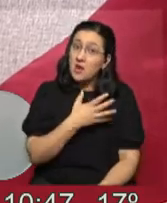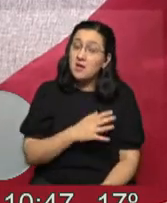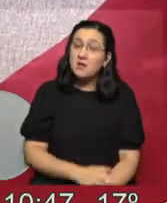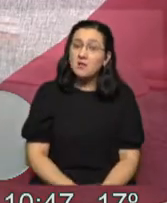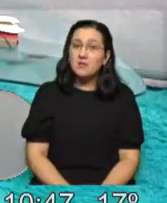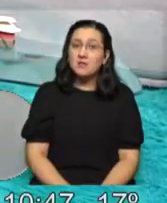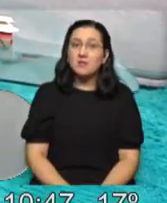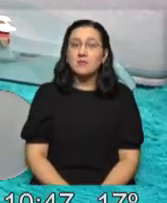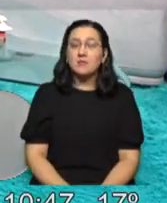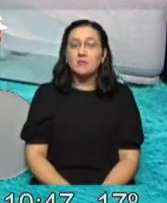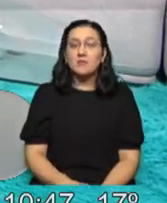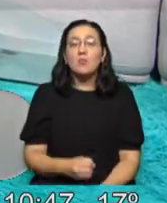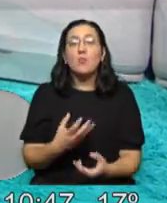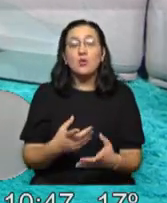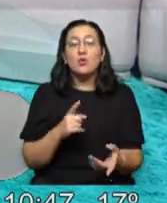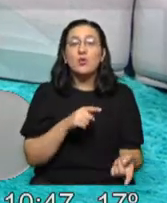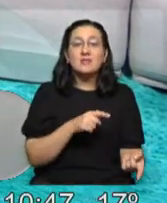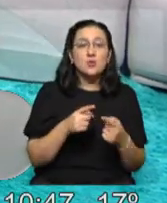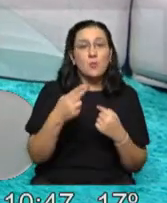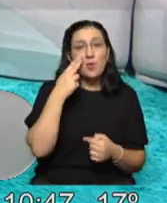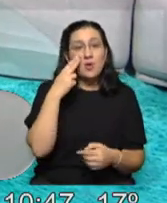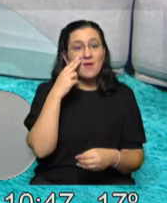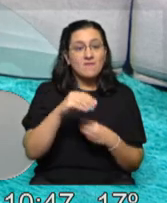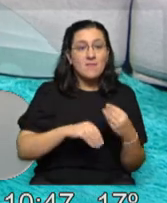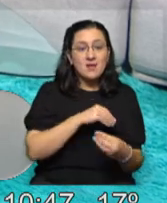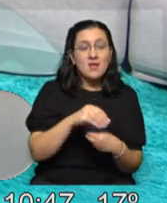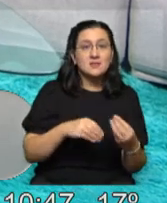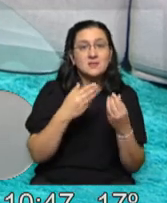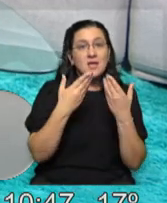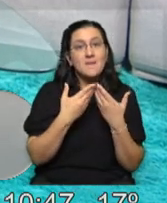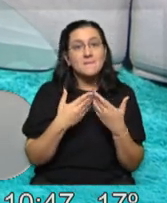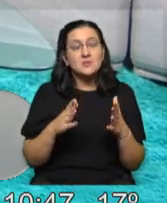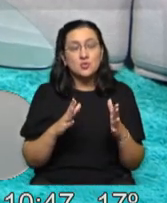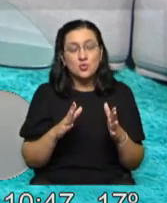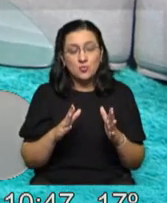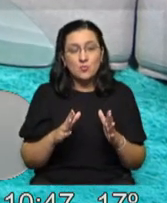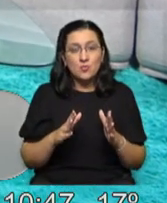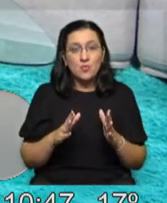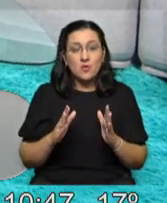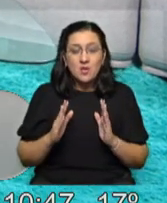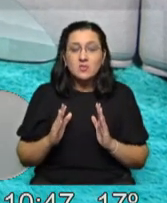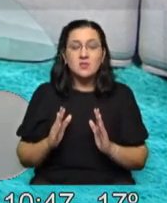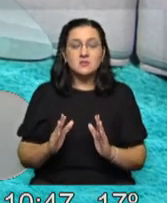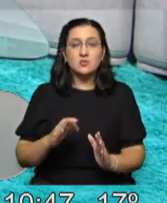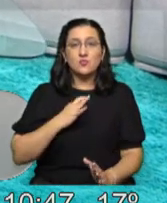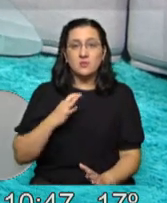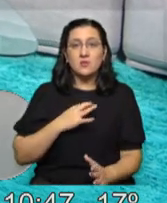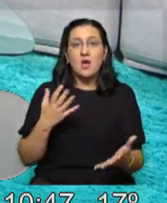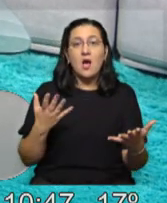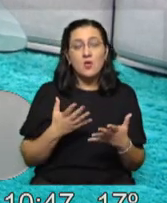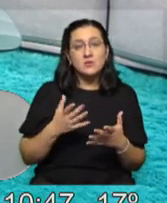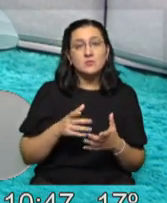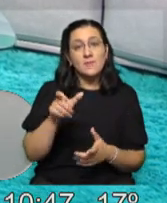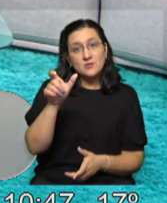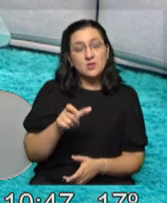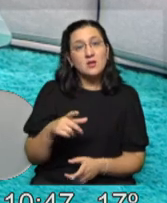a través de esos links familiares comenzó como a enderezar su vida. Hoy en día es una persona con muchísimas dificultades